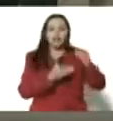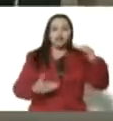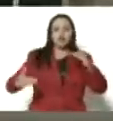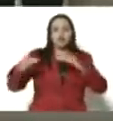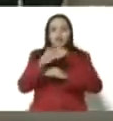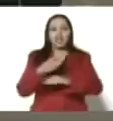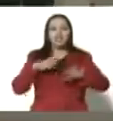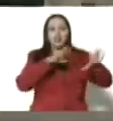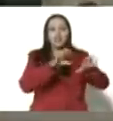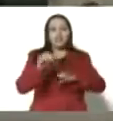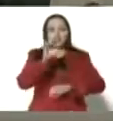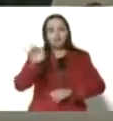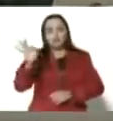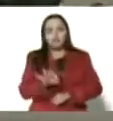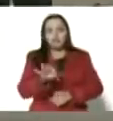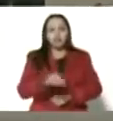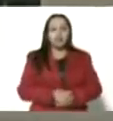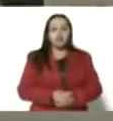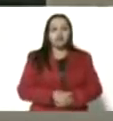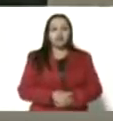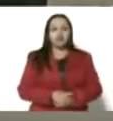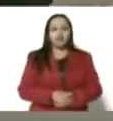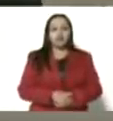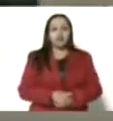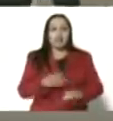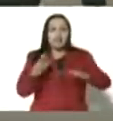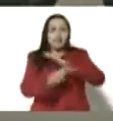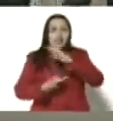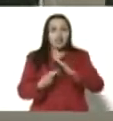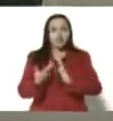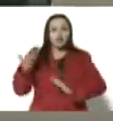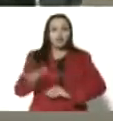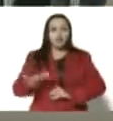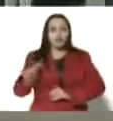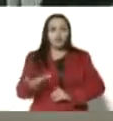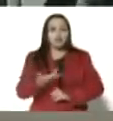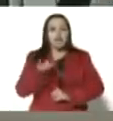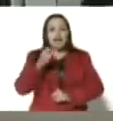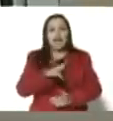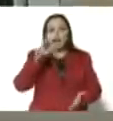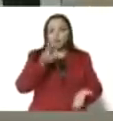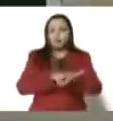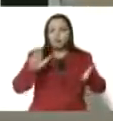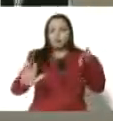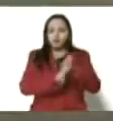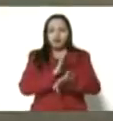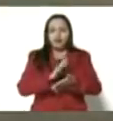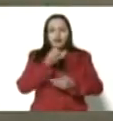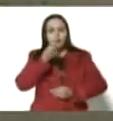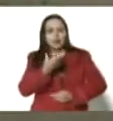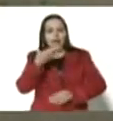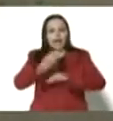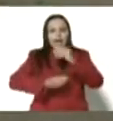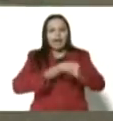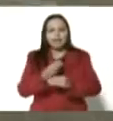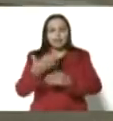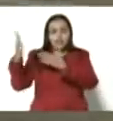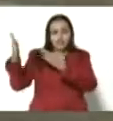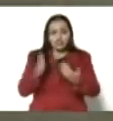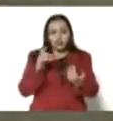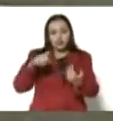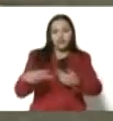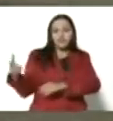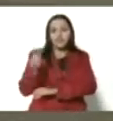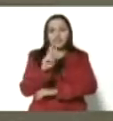al 90%, datos importantes, datos que comprueban la eficacia de este fármaco que arriba a suelo